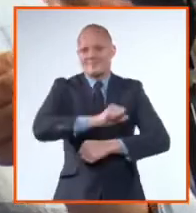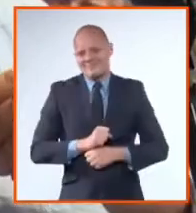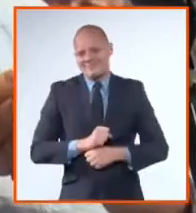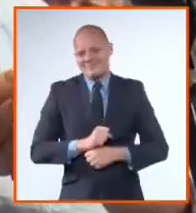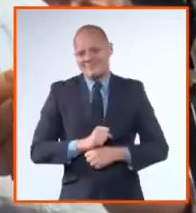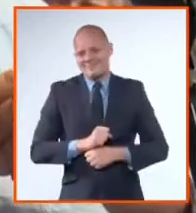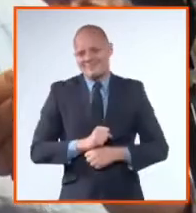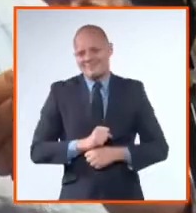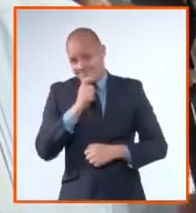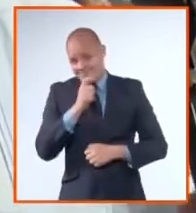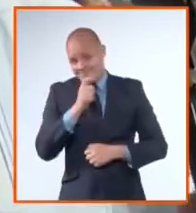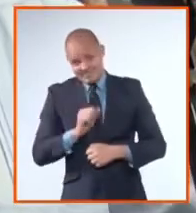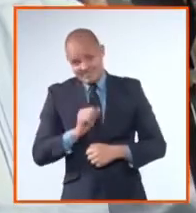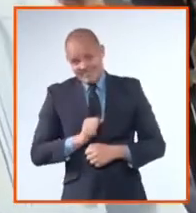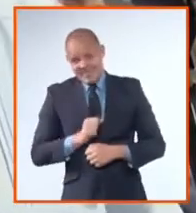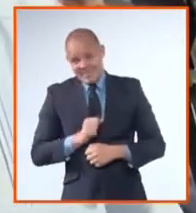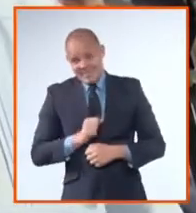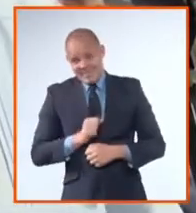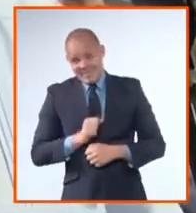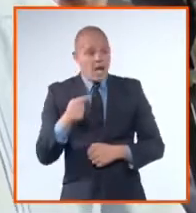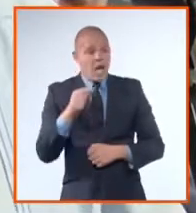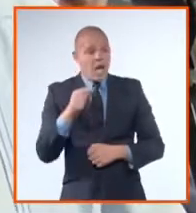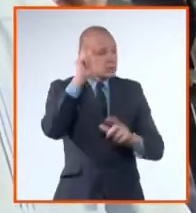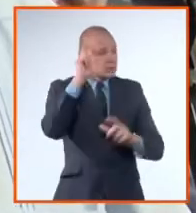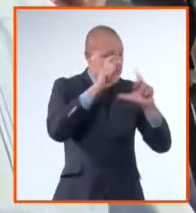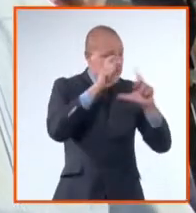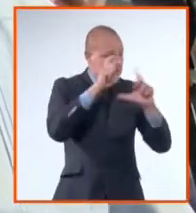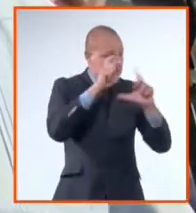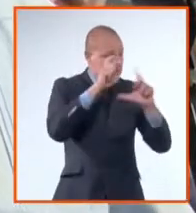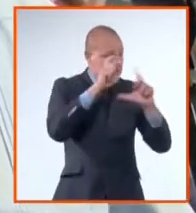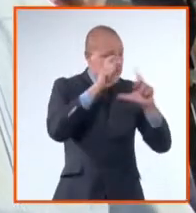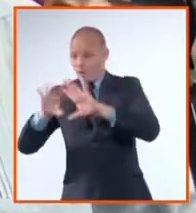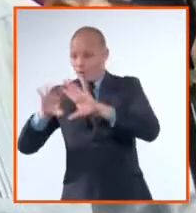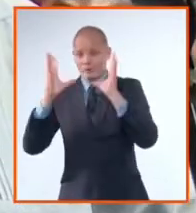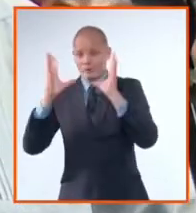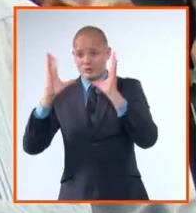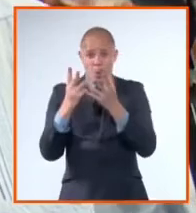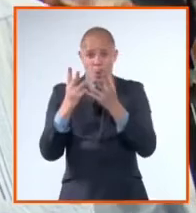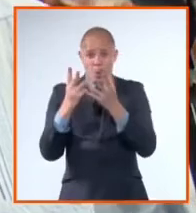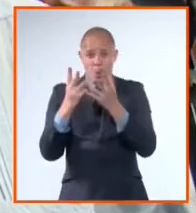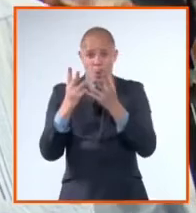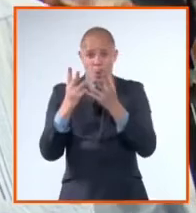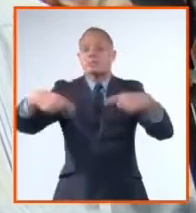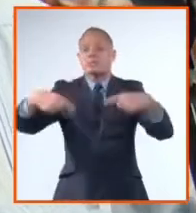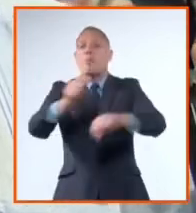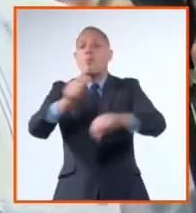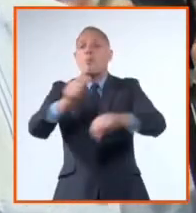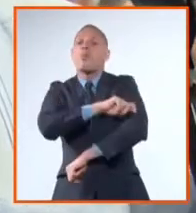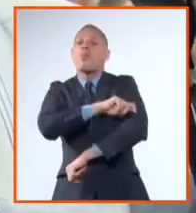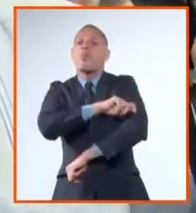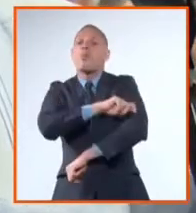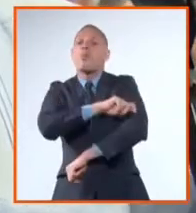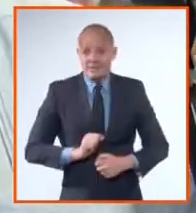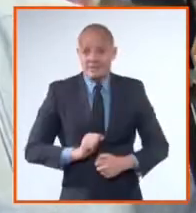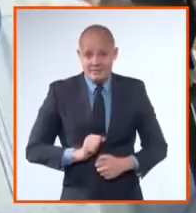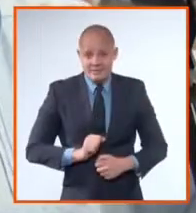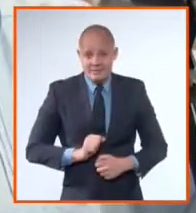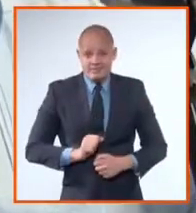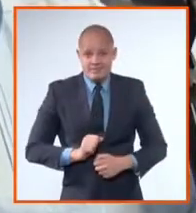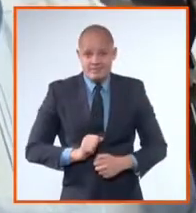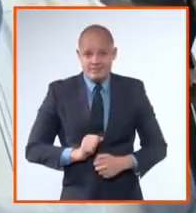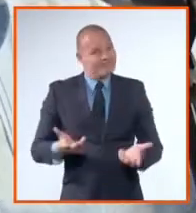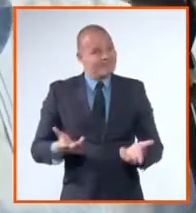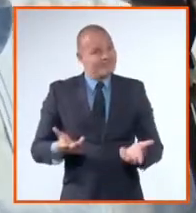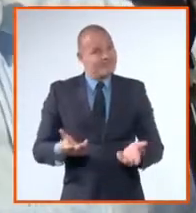mayor participación de los académicos y de los que no son académicos. Requerirá que a la hora incluso